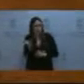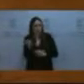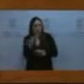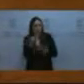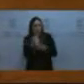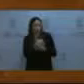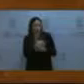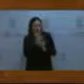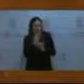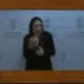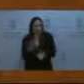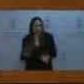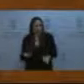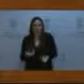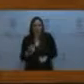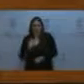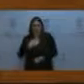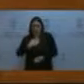todos nosotros.